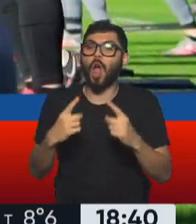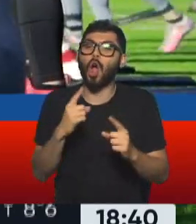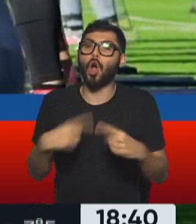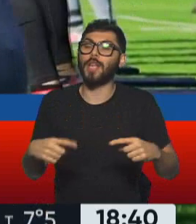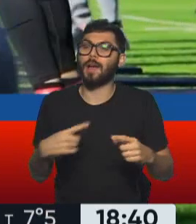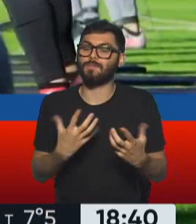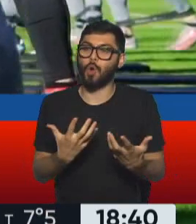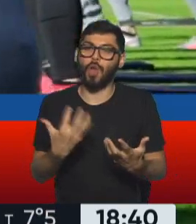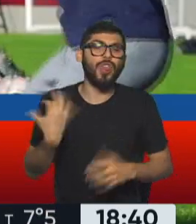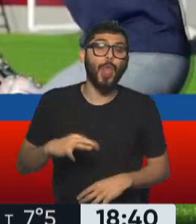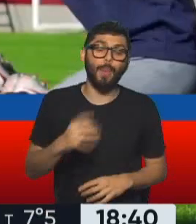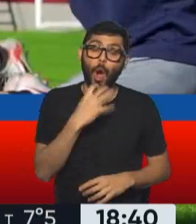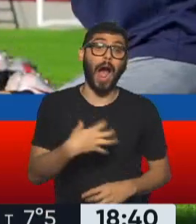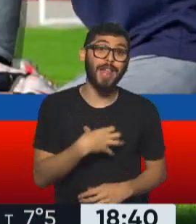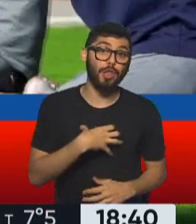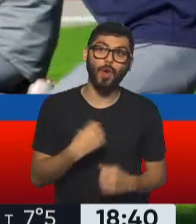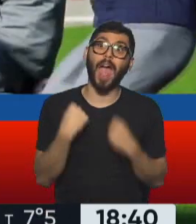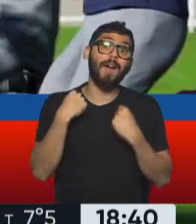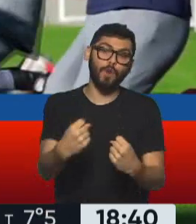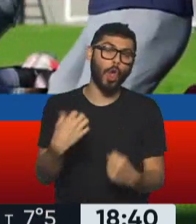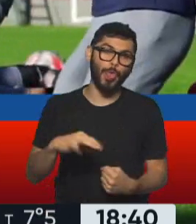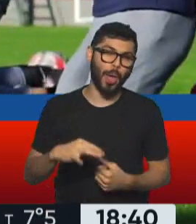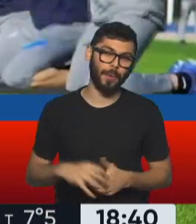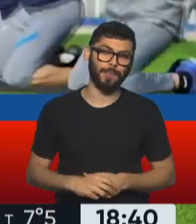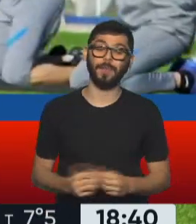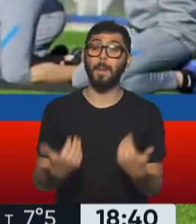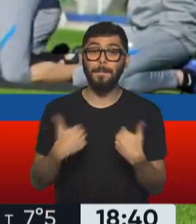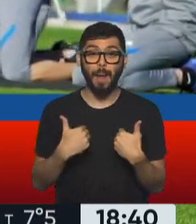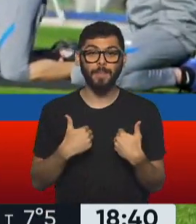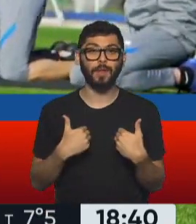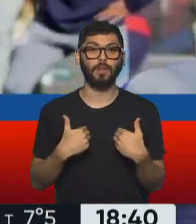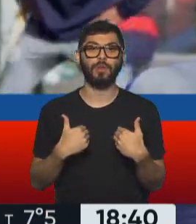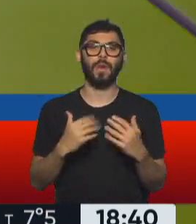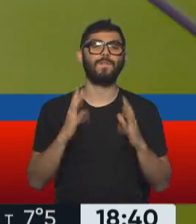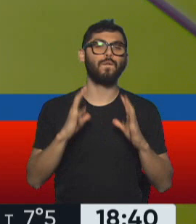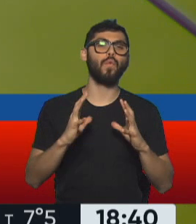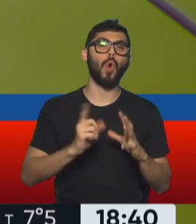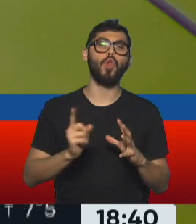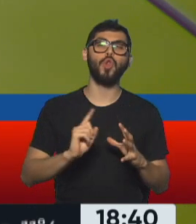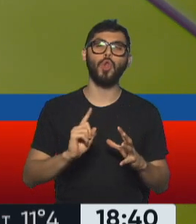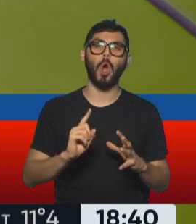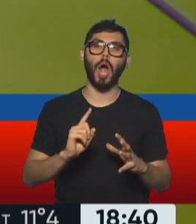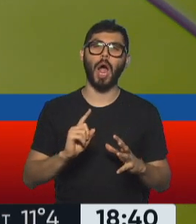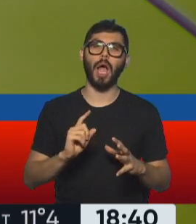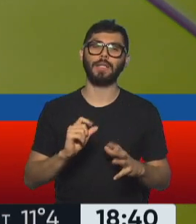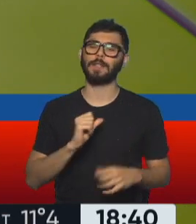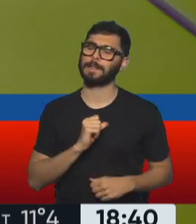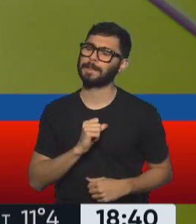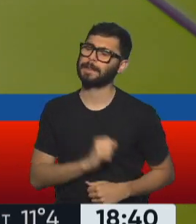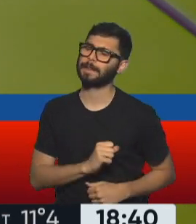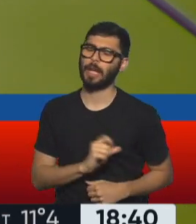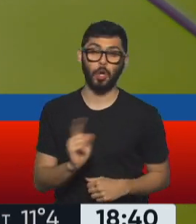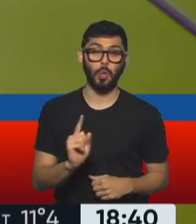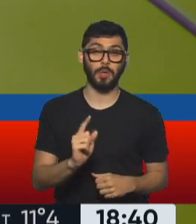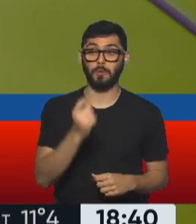la actitud, el esfuerzo. Porque para mí, yo sinceramente, el fútbol no lo interpreto como un sacrificio. Porque si vos supuestamente